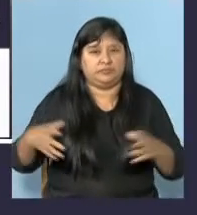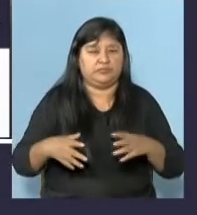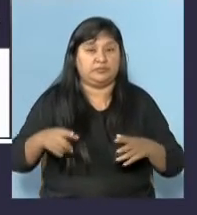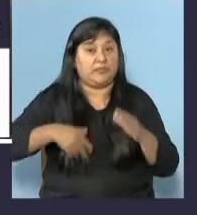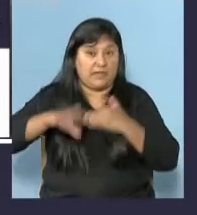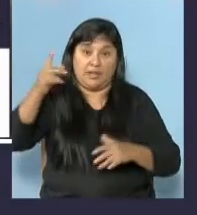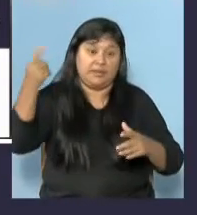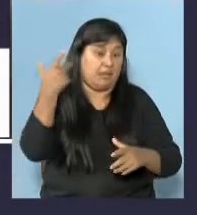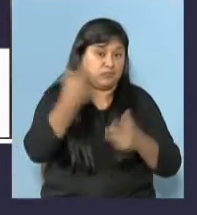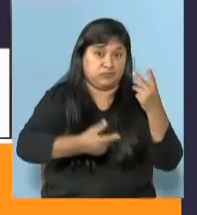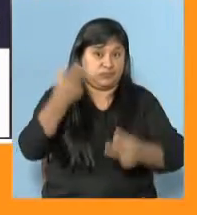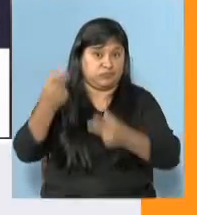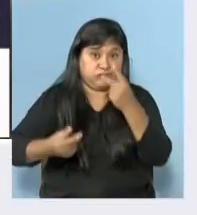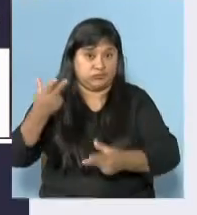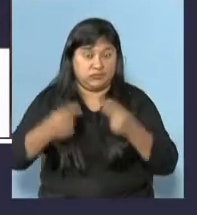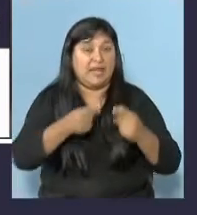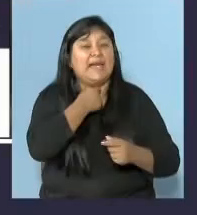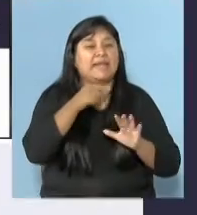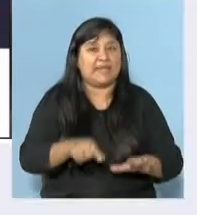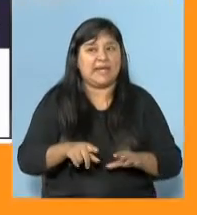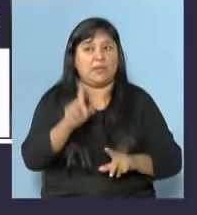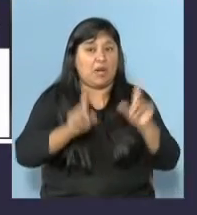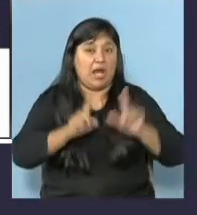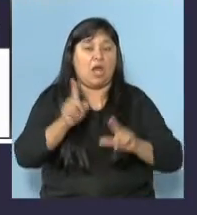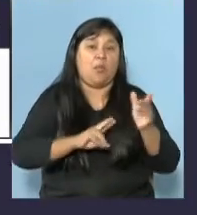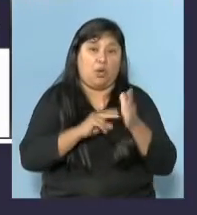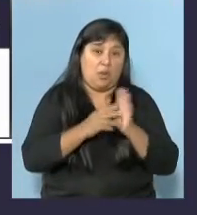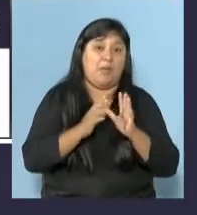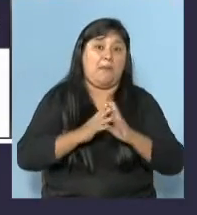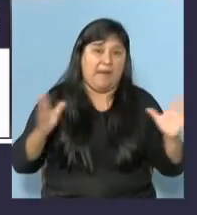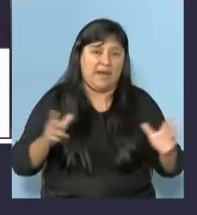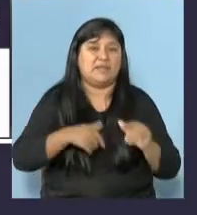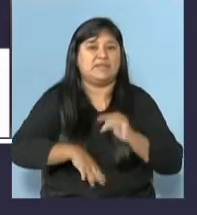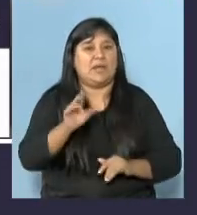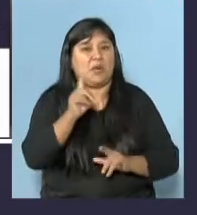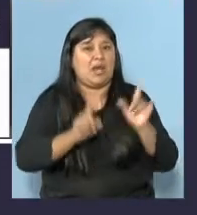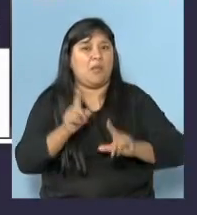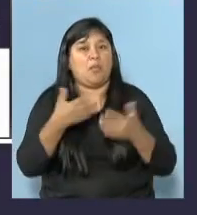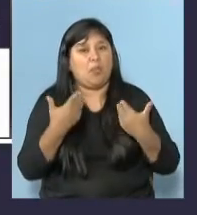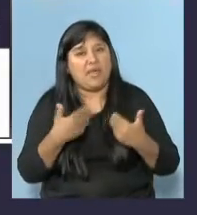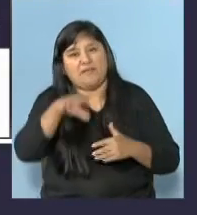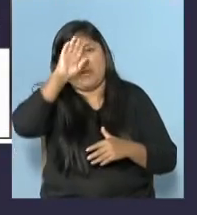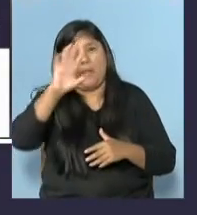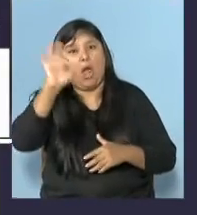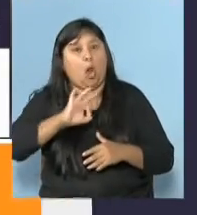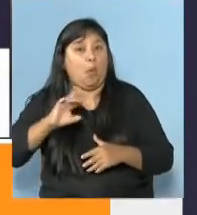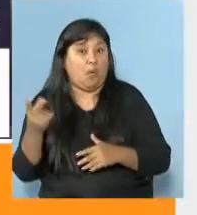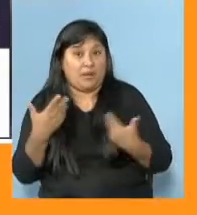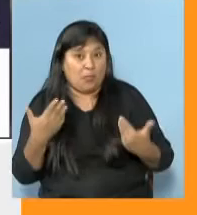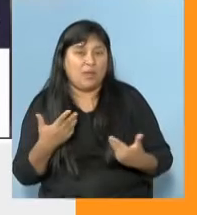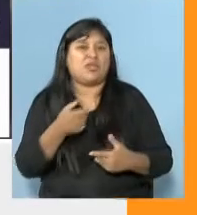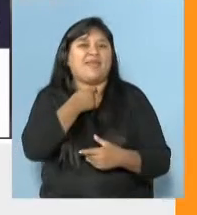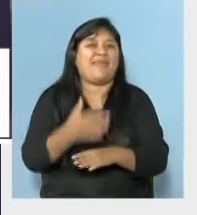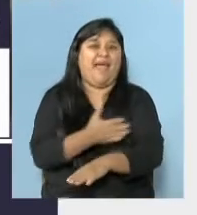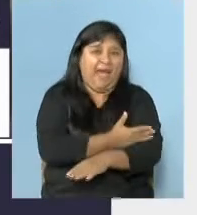mayores probabilidades de enfermar gravemente o morir, por eso son los que tenemos que alcanzar primero. La primera dosis les garantiza un